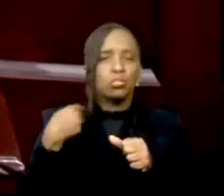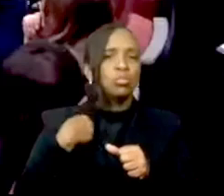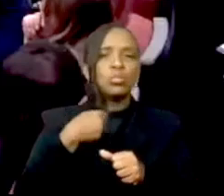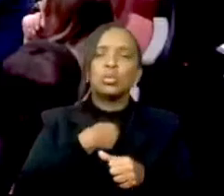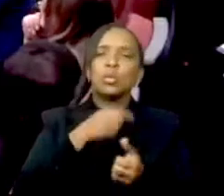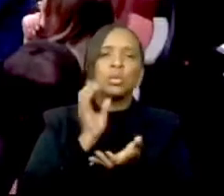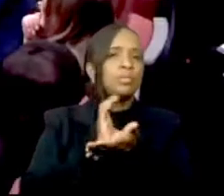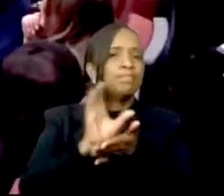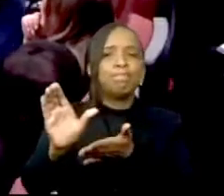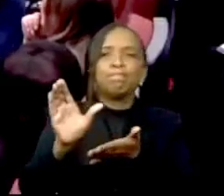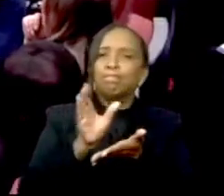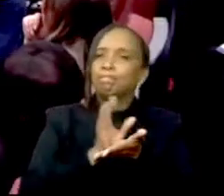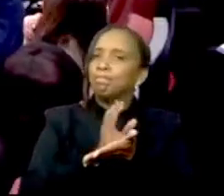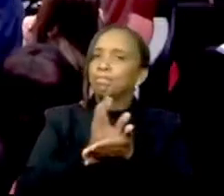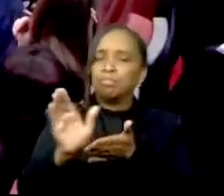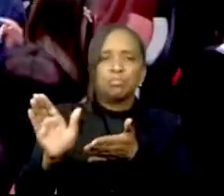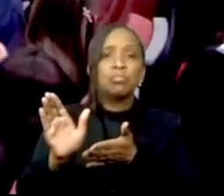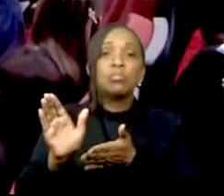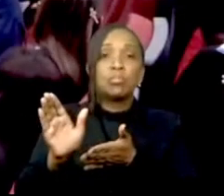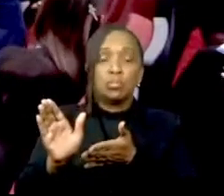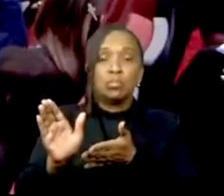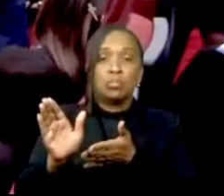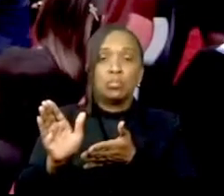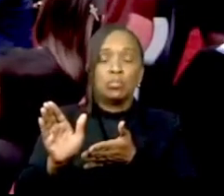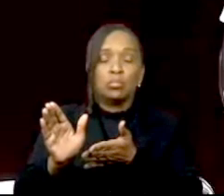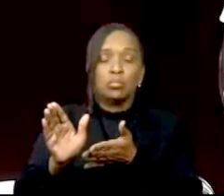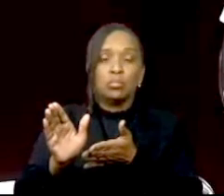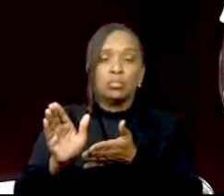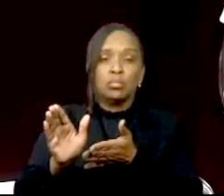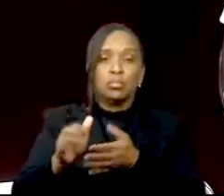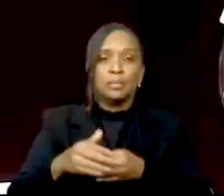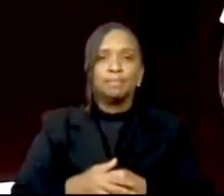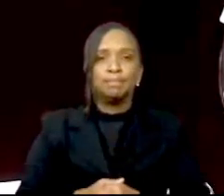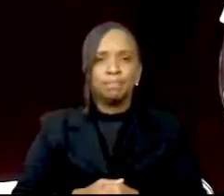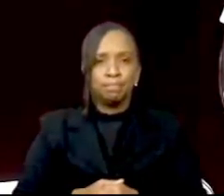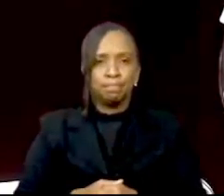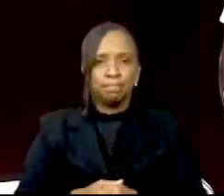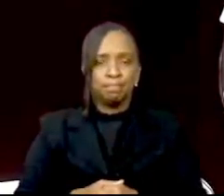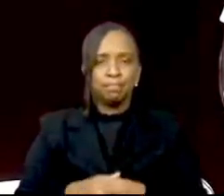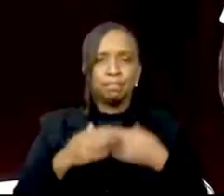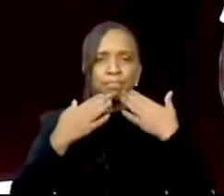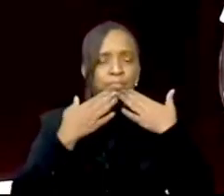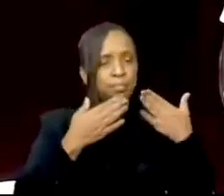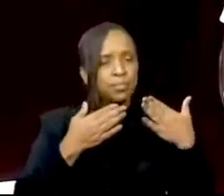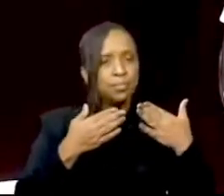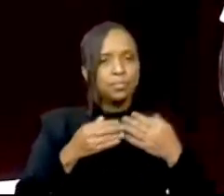gracias. Ahora el asambleísta Alexis Victoria Yepes.